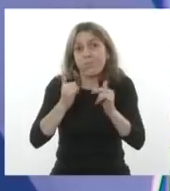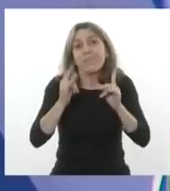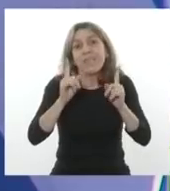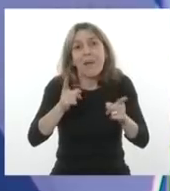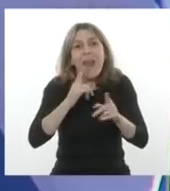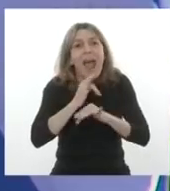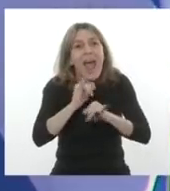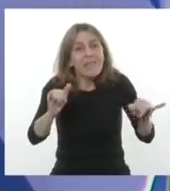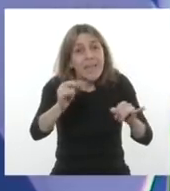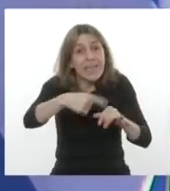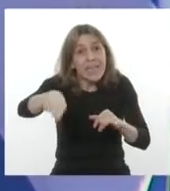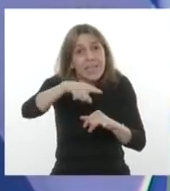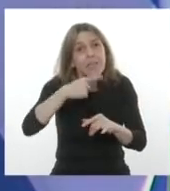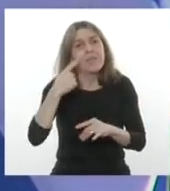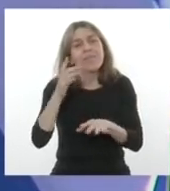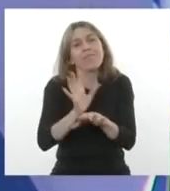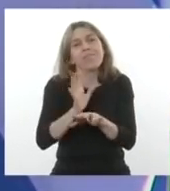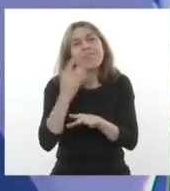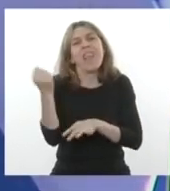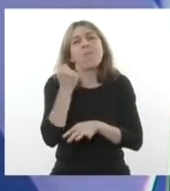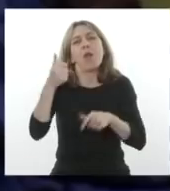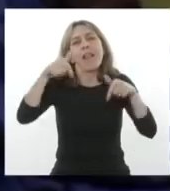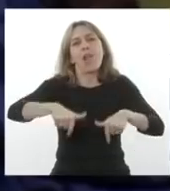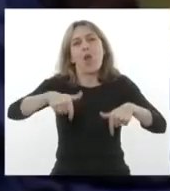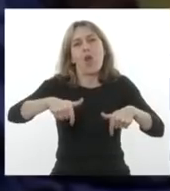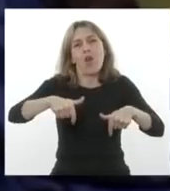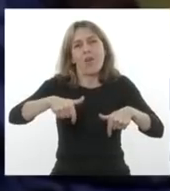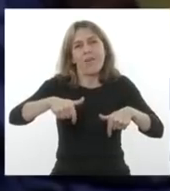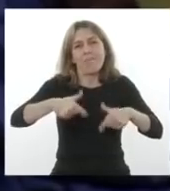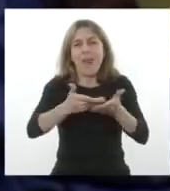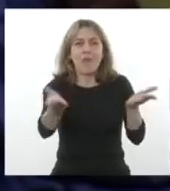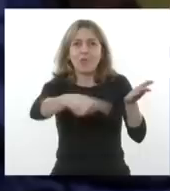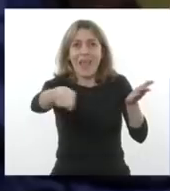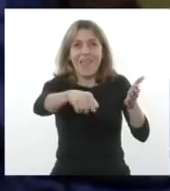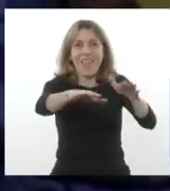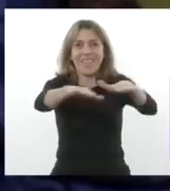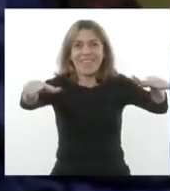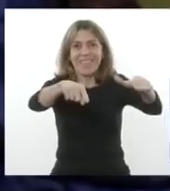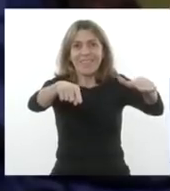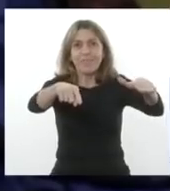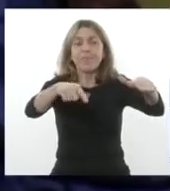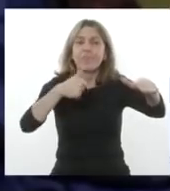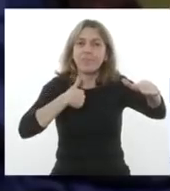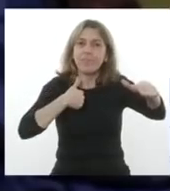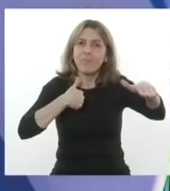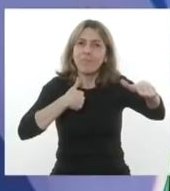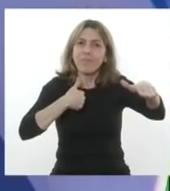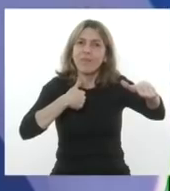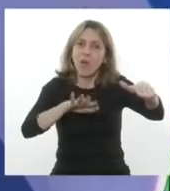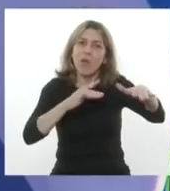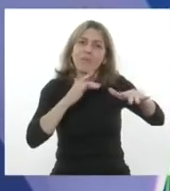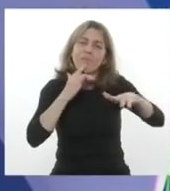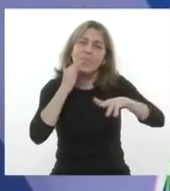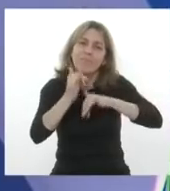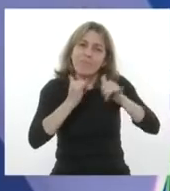advirtiéndoles lo importante del día de hoy para ustedes, voy a tomarles